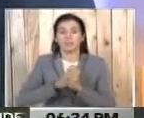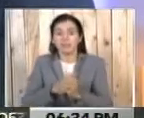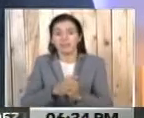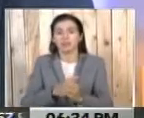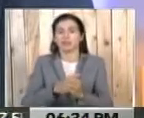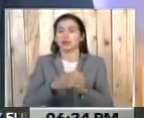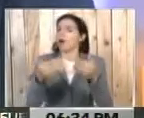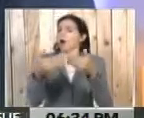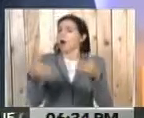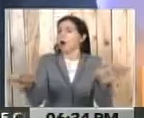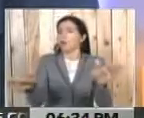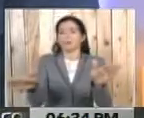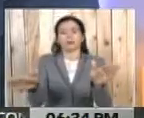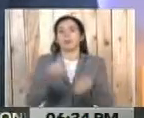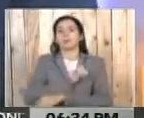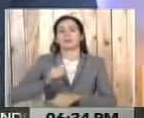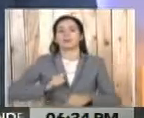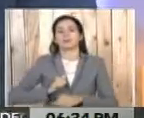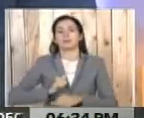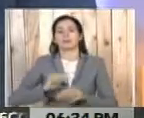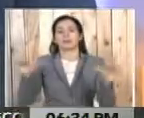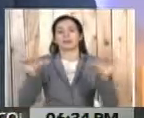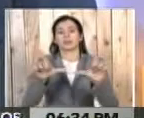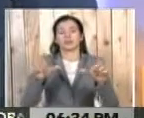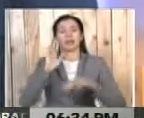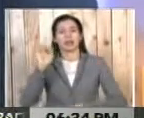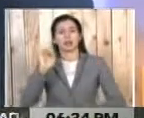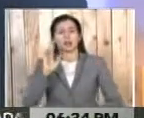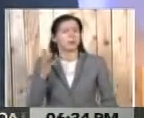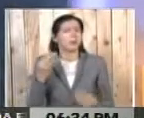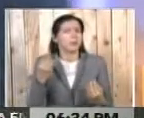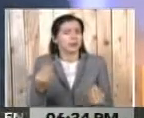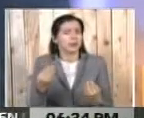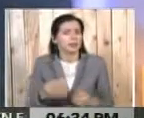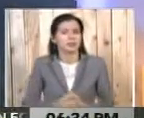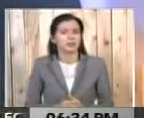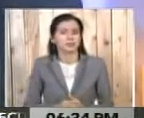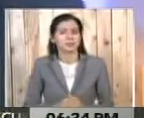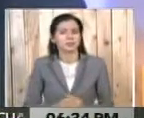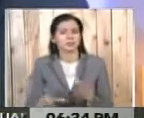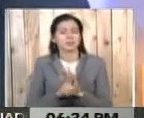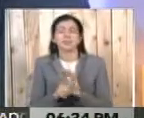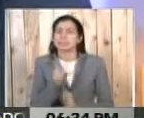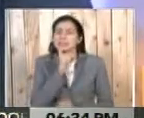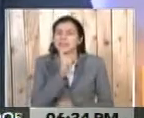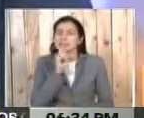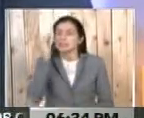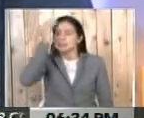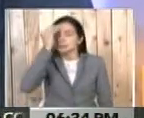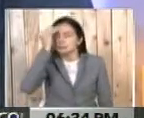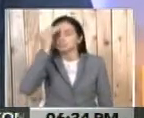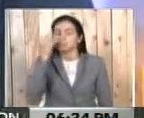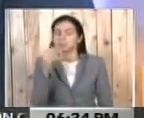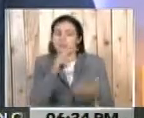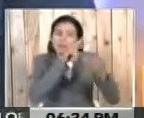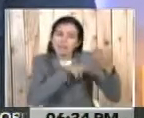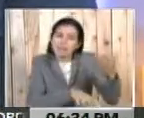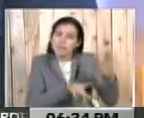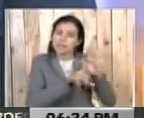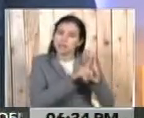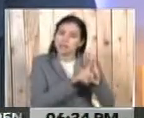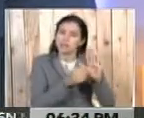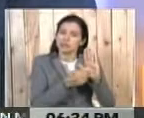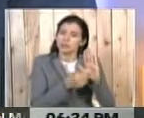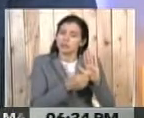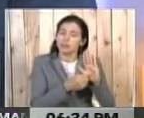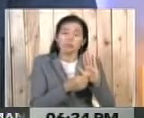la privatización del espectro. Esto es una ¿Cuál es el trasfondo de eso? Esta es una ley, mira Julio, es difícil analizarla porque desde el punto de vista jurídico